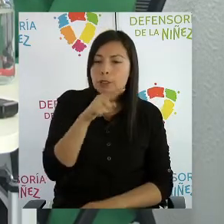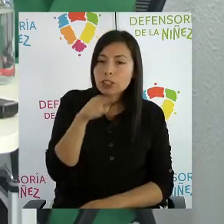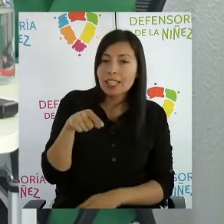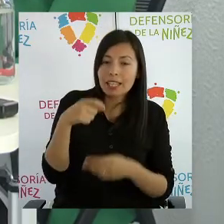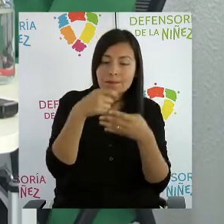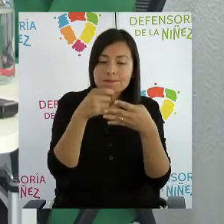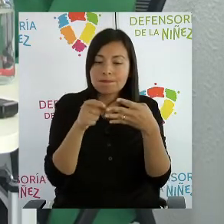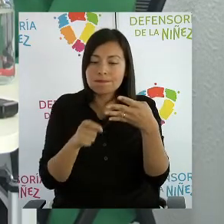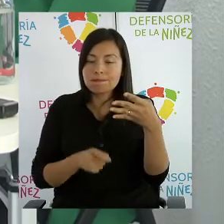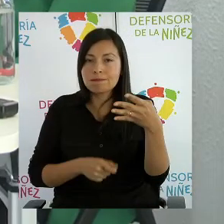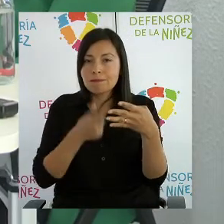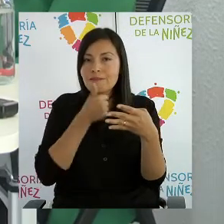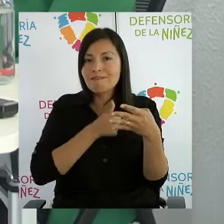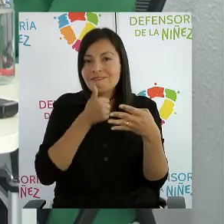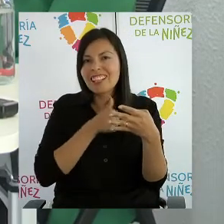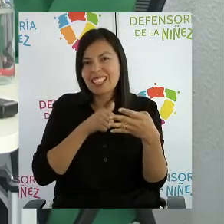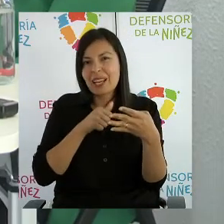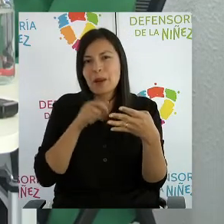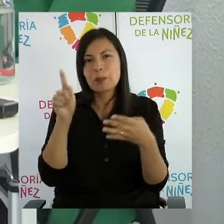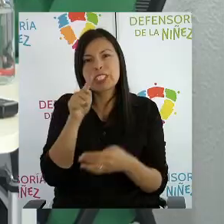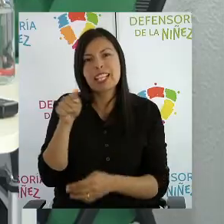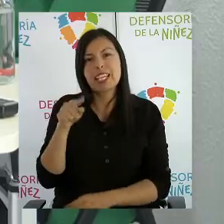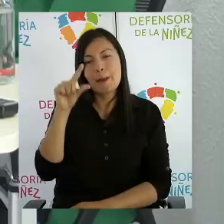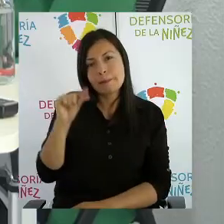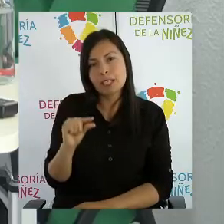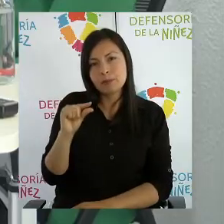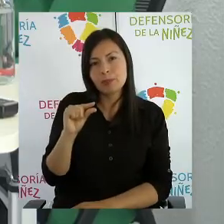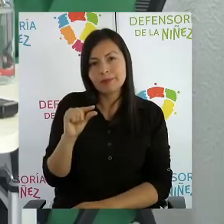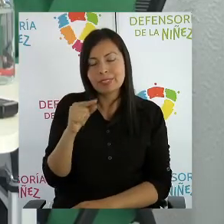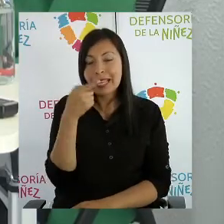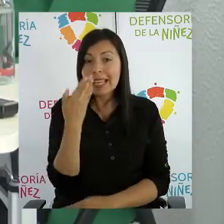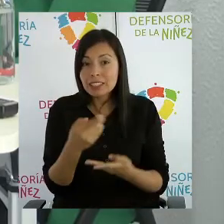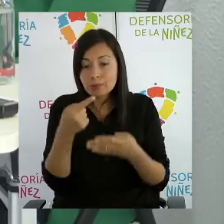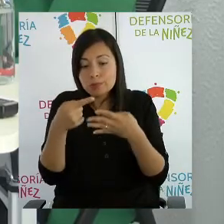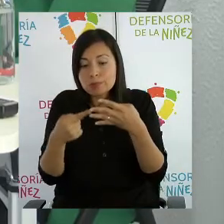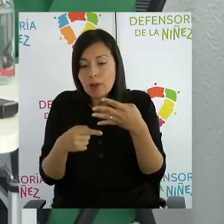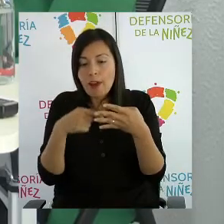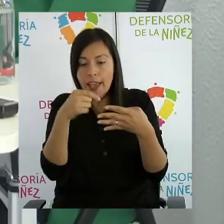de programas asociados al tema de infancia y que de esos que evalúa, el